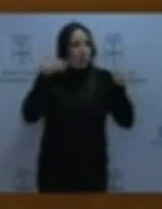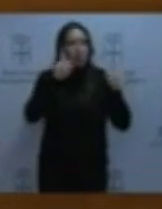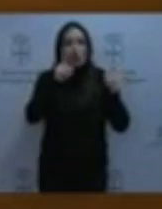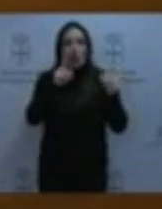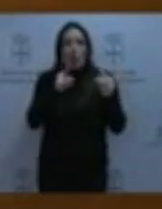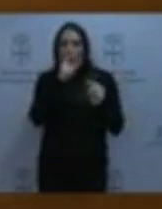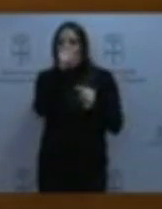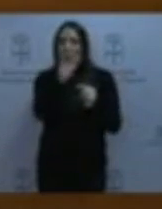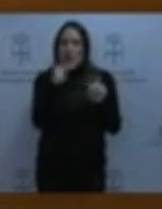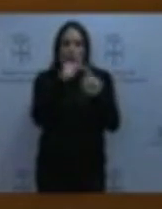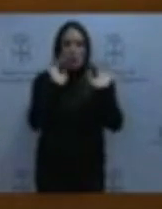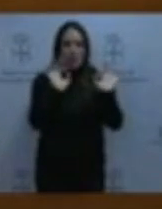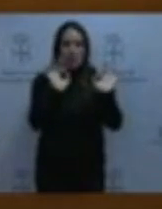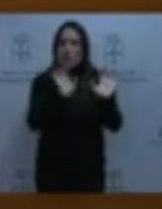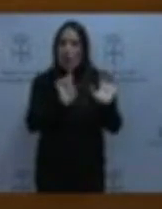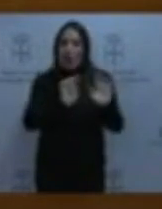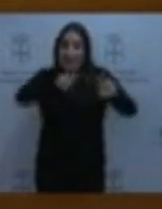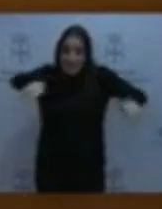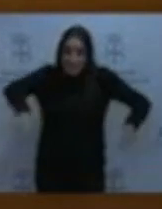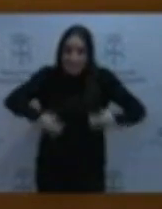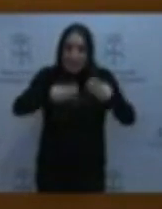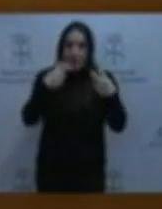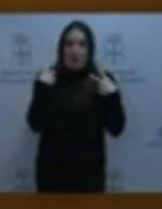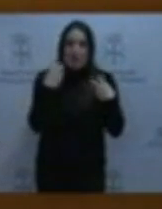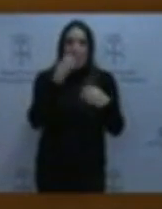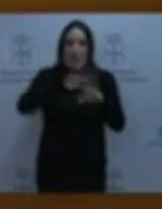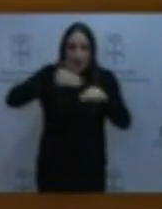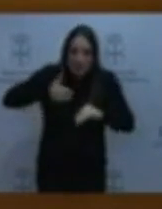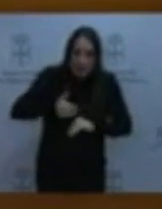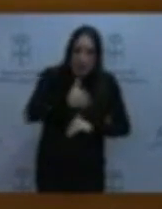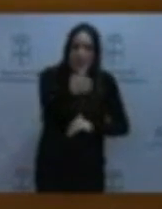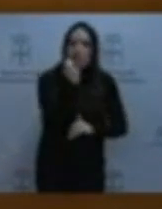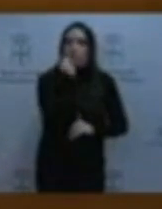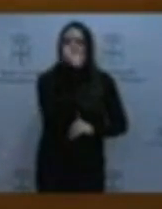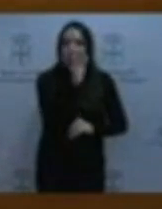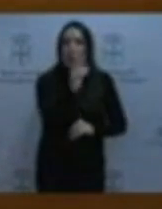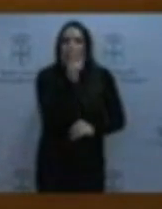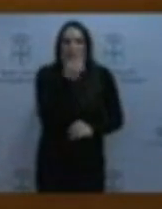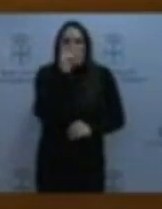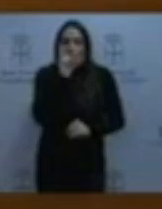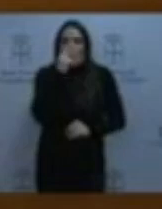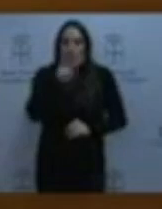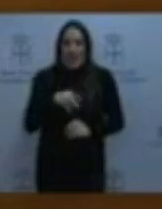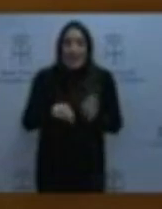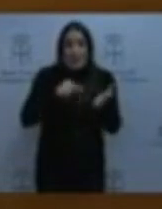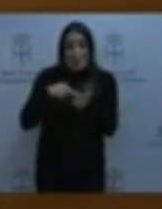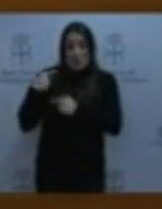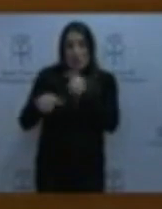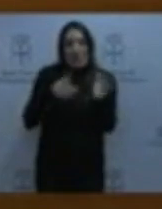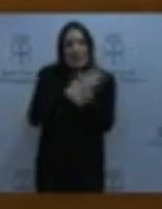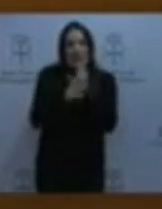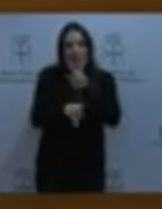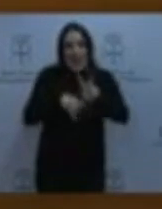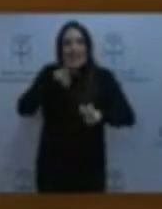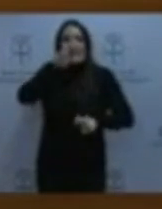una reforma fiscal, la modernización fiscal que necesitamos, necesita que sea de largo aliento. Y por eso les decimos, el impuesto de sucesiones no solamente corregir el error de salto, que eso